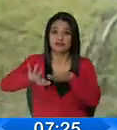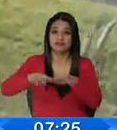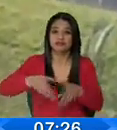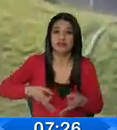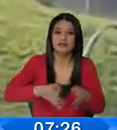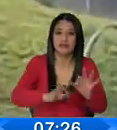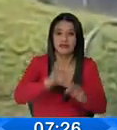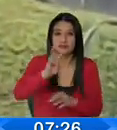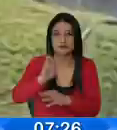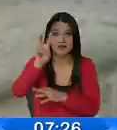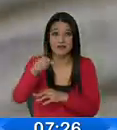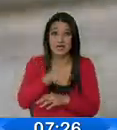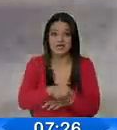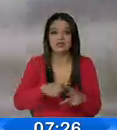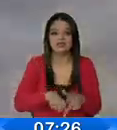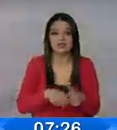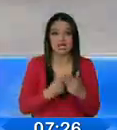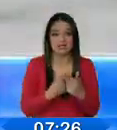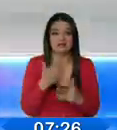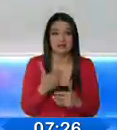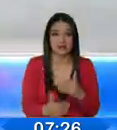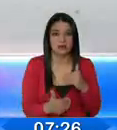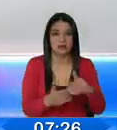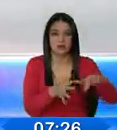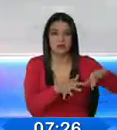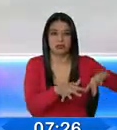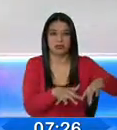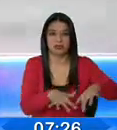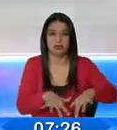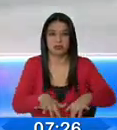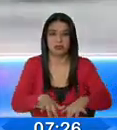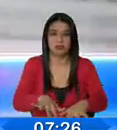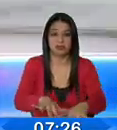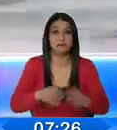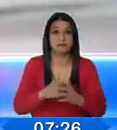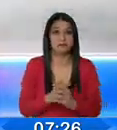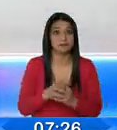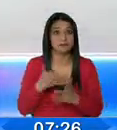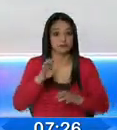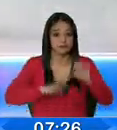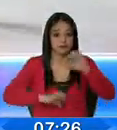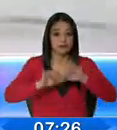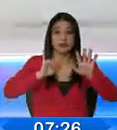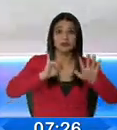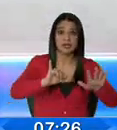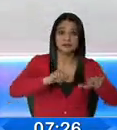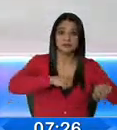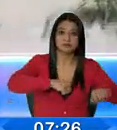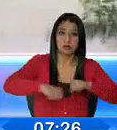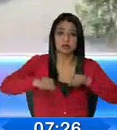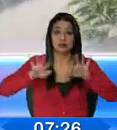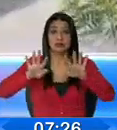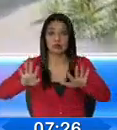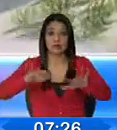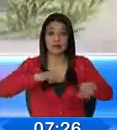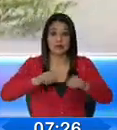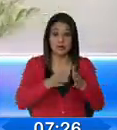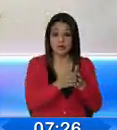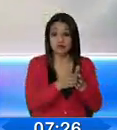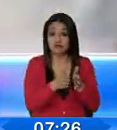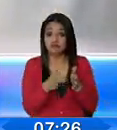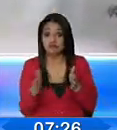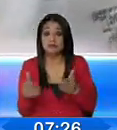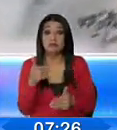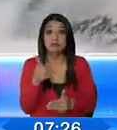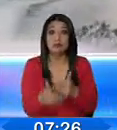del 2020. De acuerdo con las devaluaciones permanentes entre los días 6 y 9 de mayo, el proceso erosivo del Coca